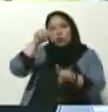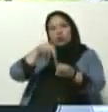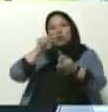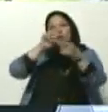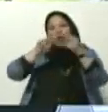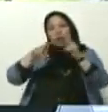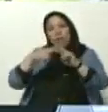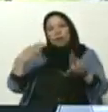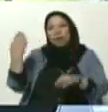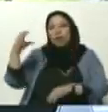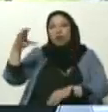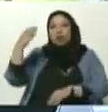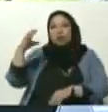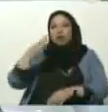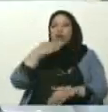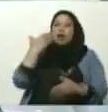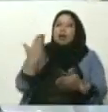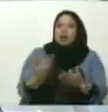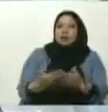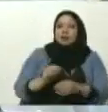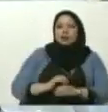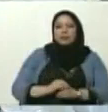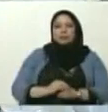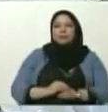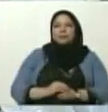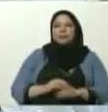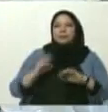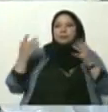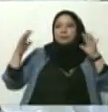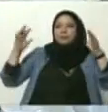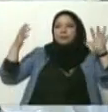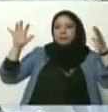paz de Colombia. Gracias.